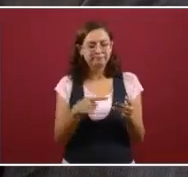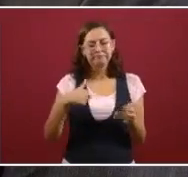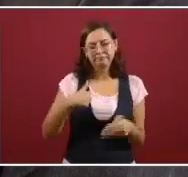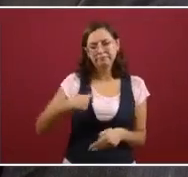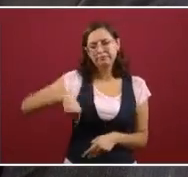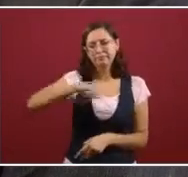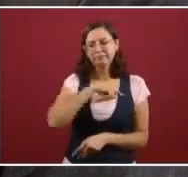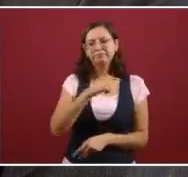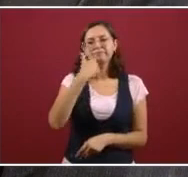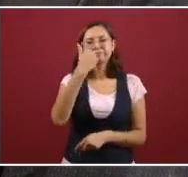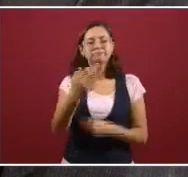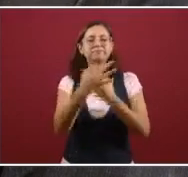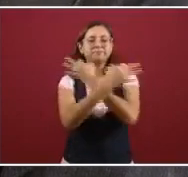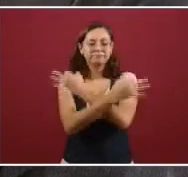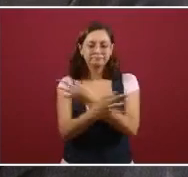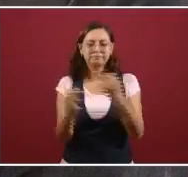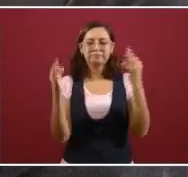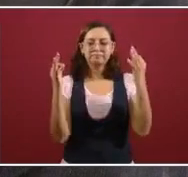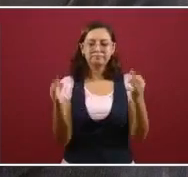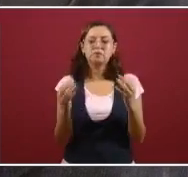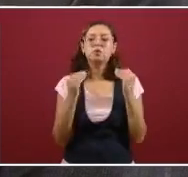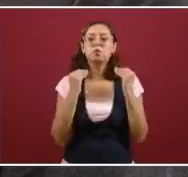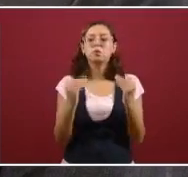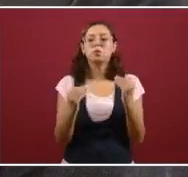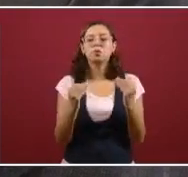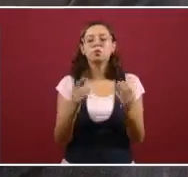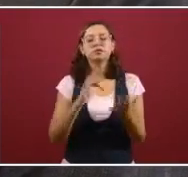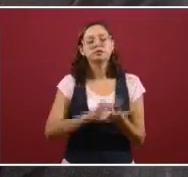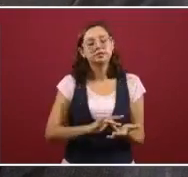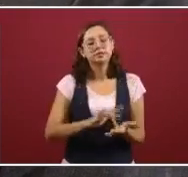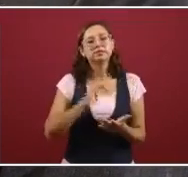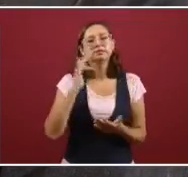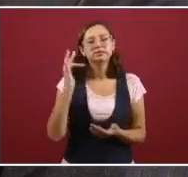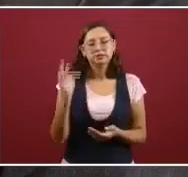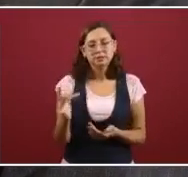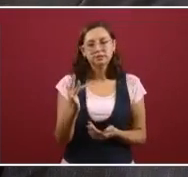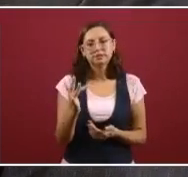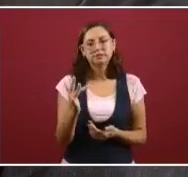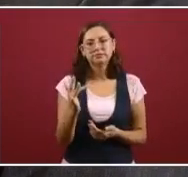queríamos dejar de manifiesto. Agradecerles mucho por